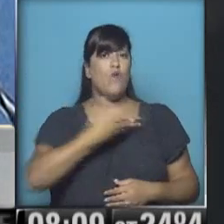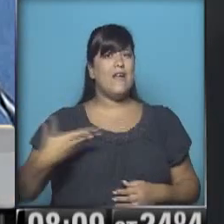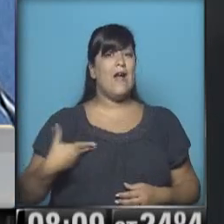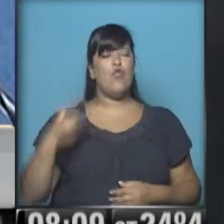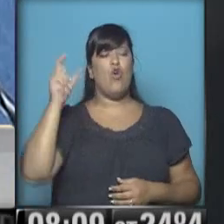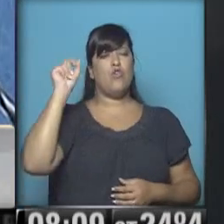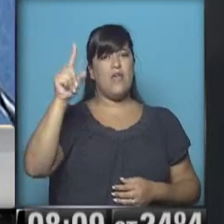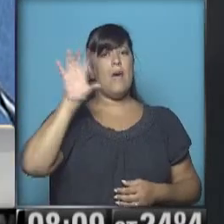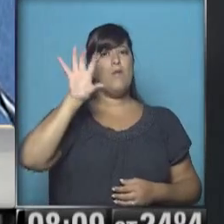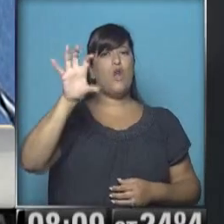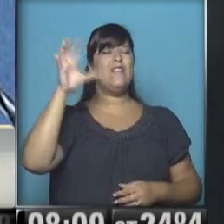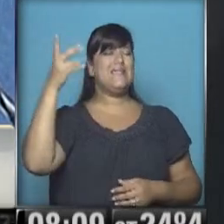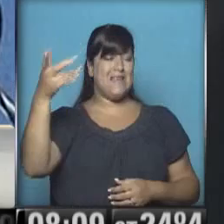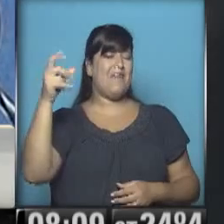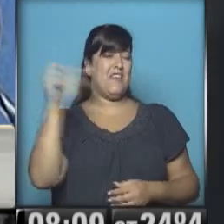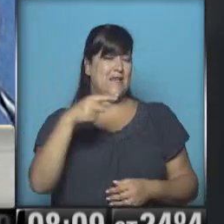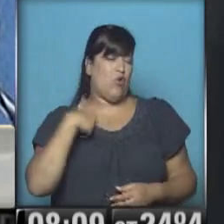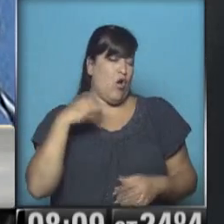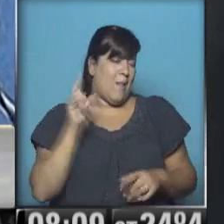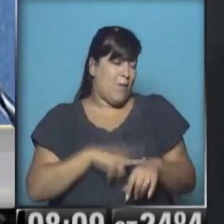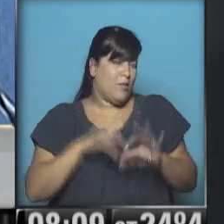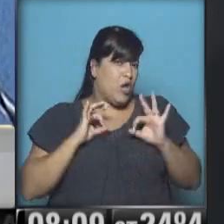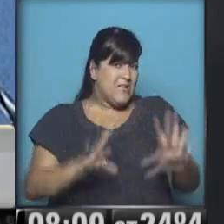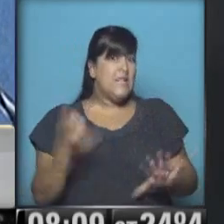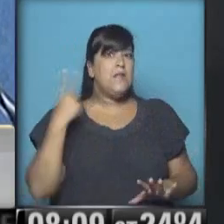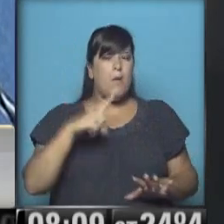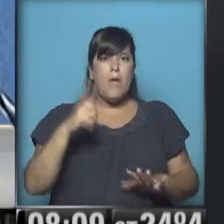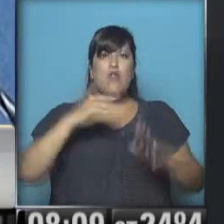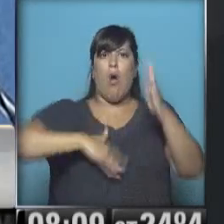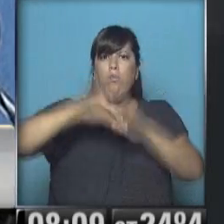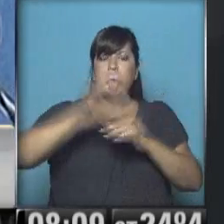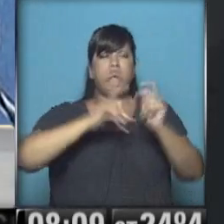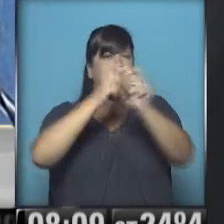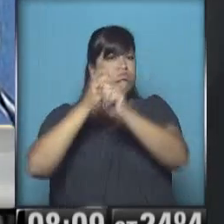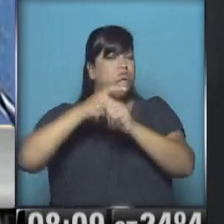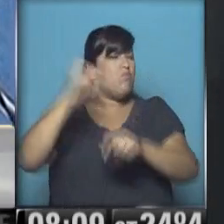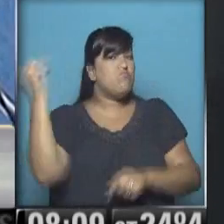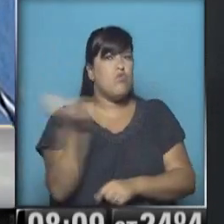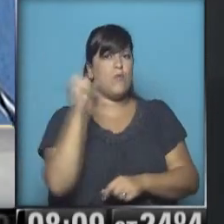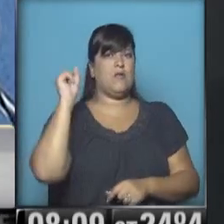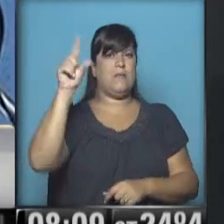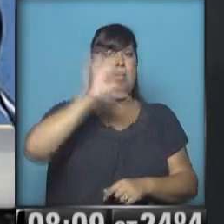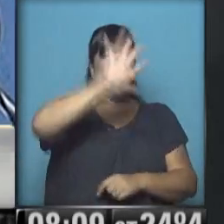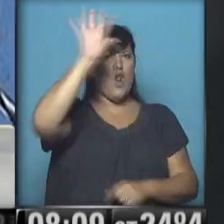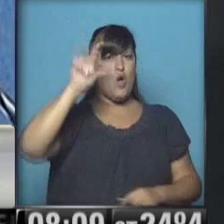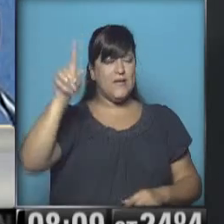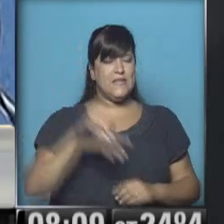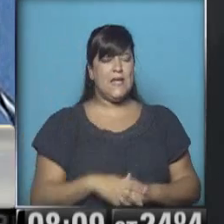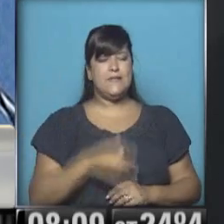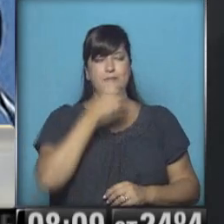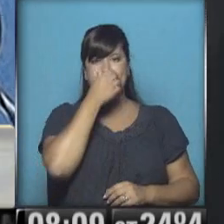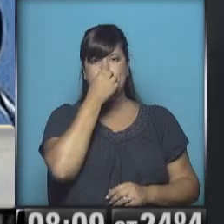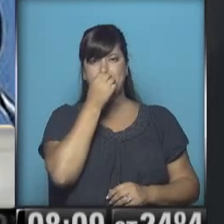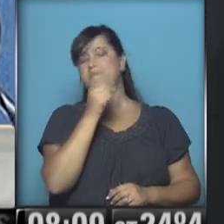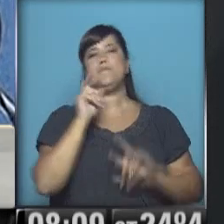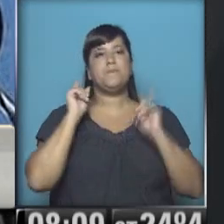provincia del Chaco en uso de licencia, esto es una reparación histórica muy significativa para las provincias de nuestra región. También